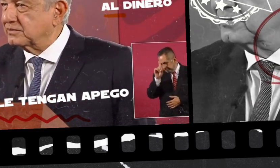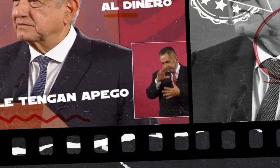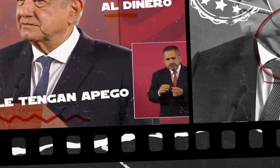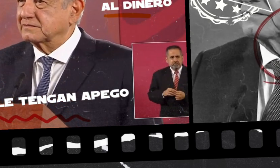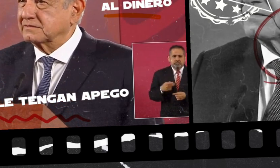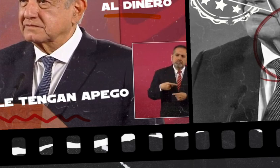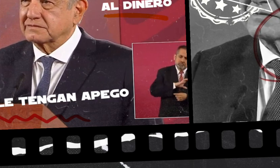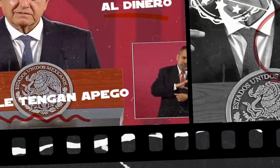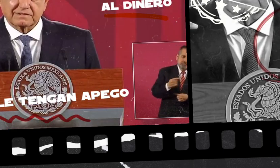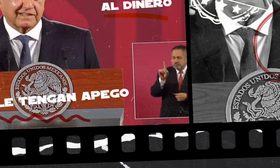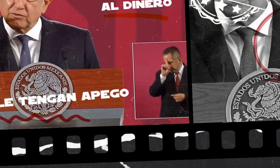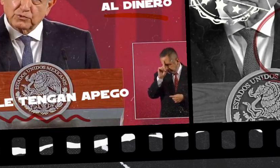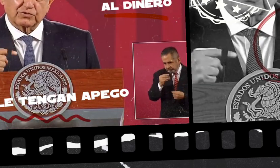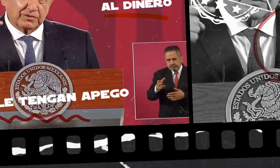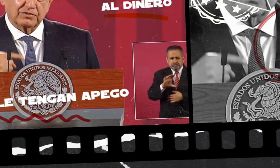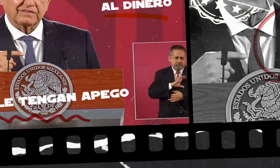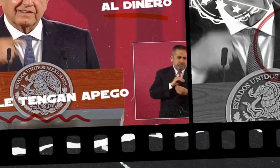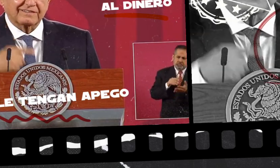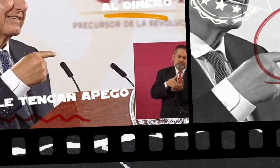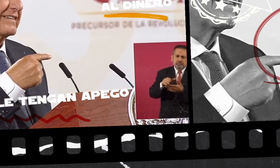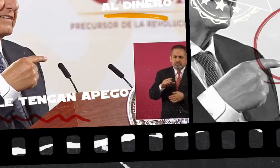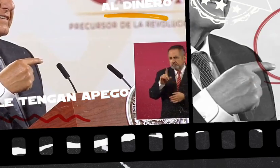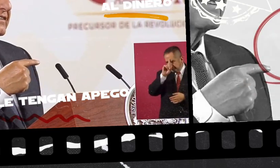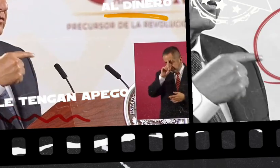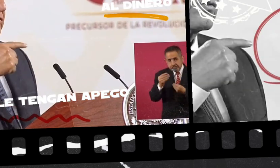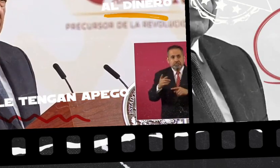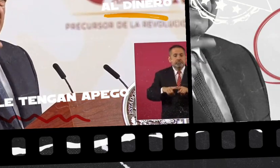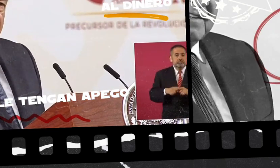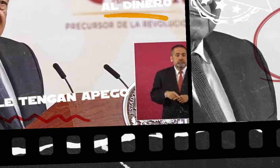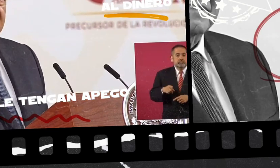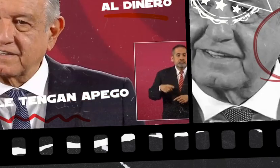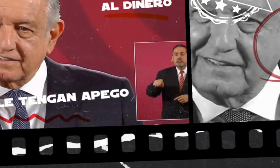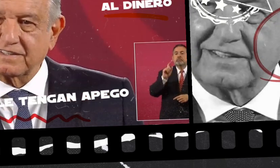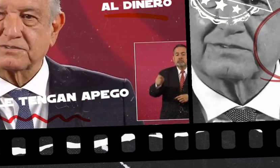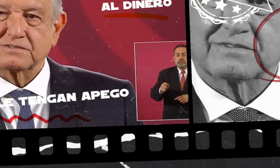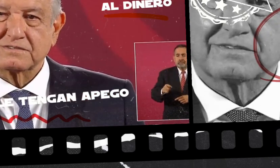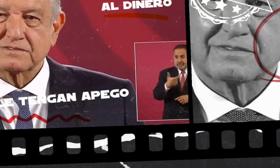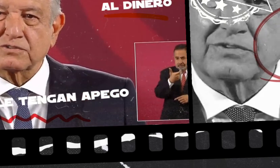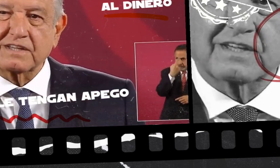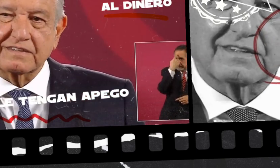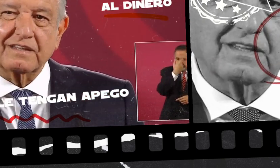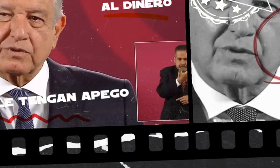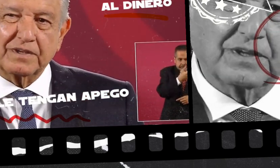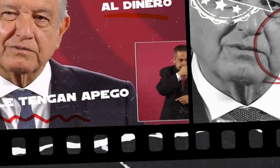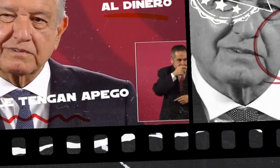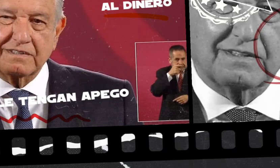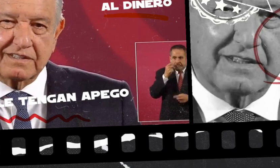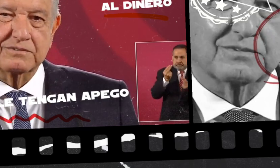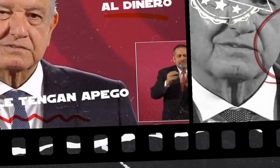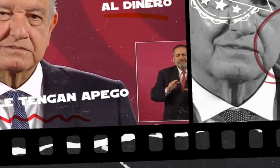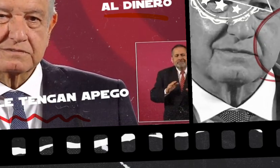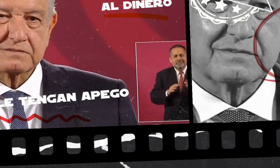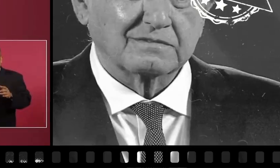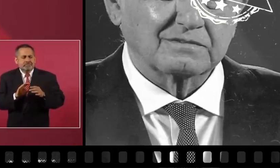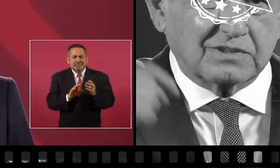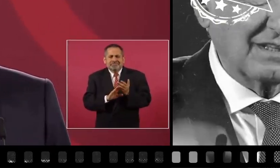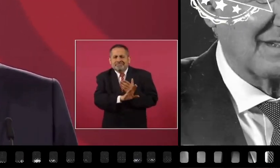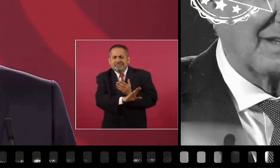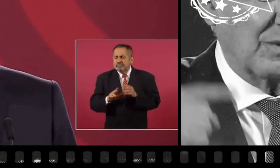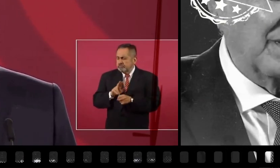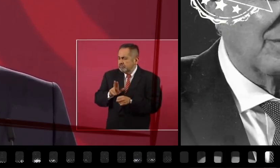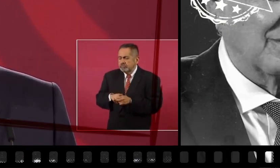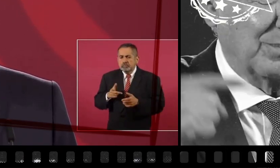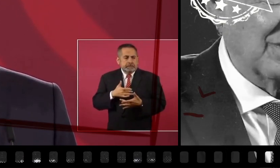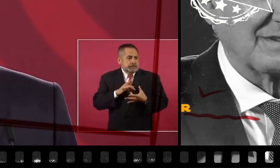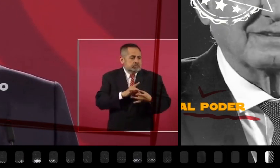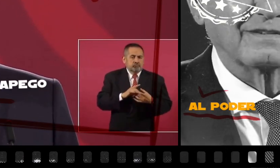gente que quiero a muchos, a millones, es: tómenle distancia al dinero. No tengan tanto apego al dinero. No tengan